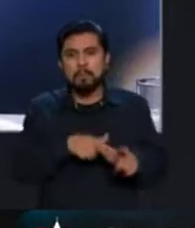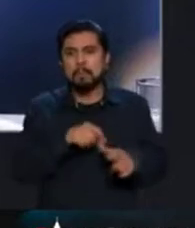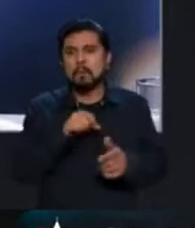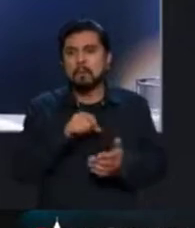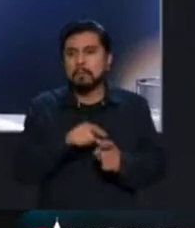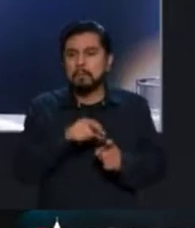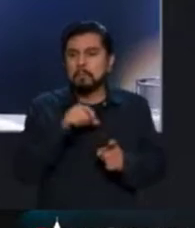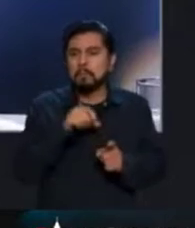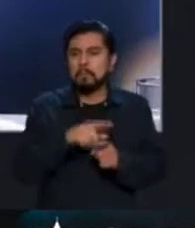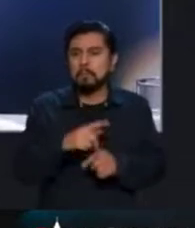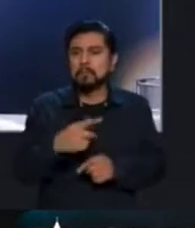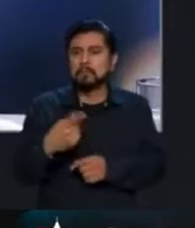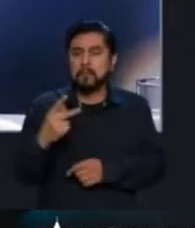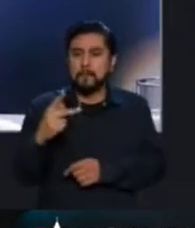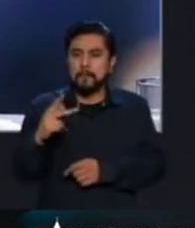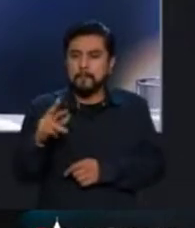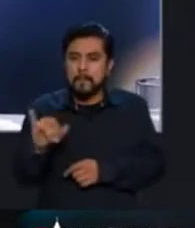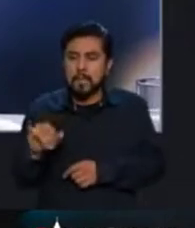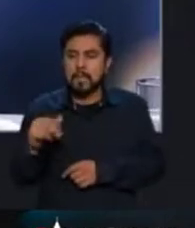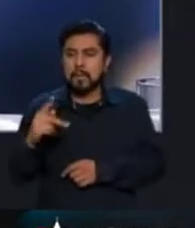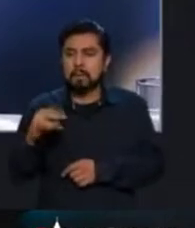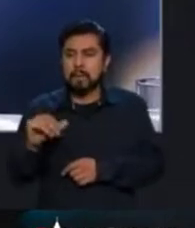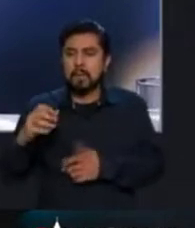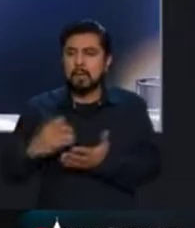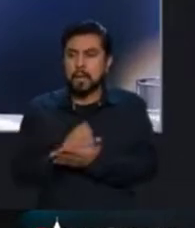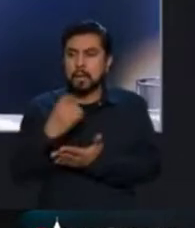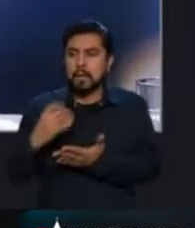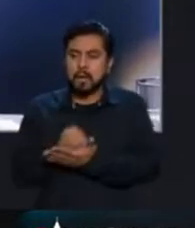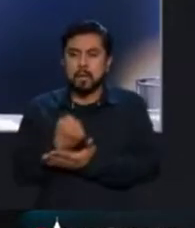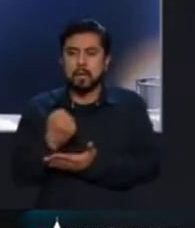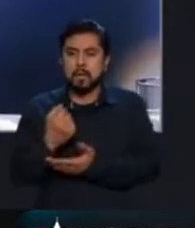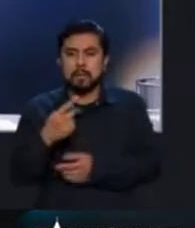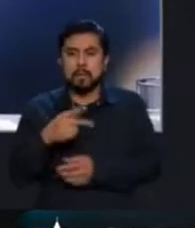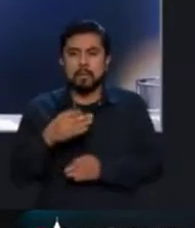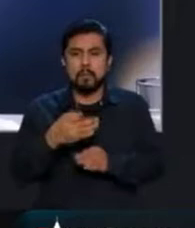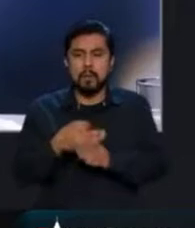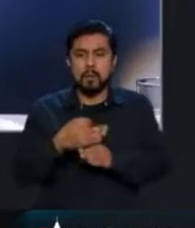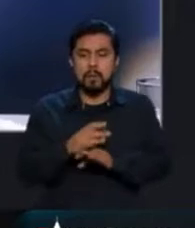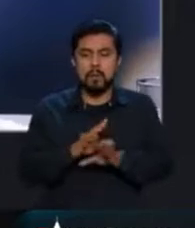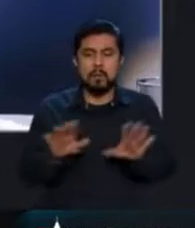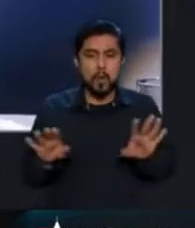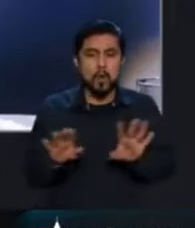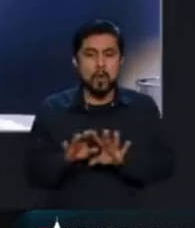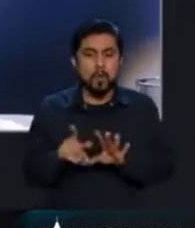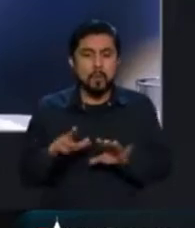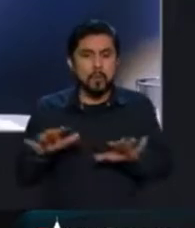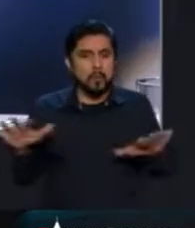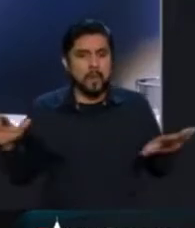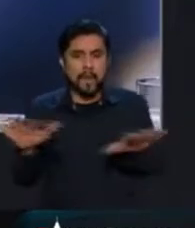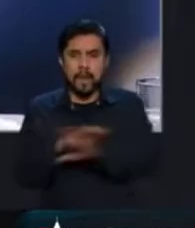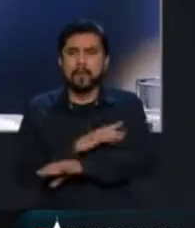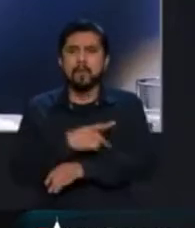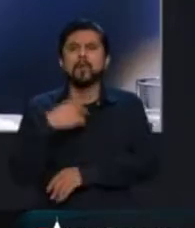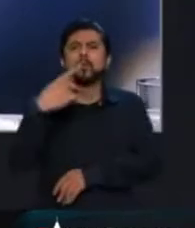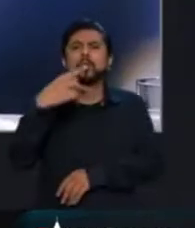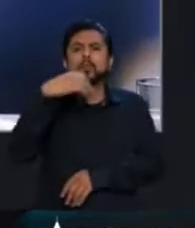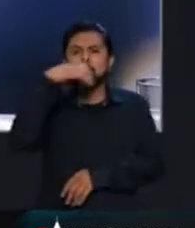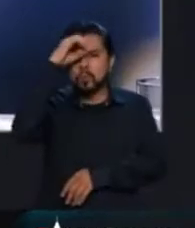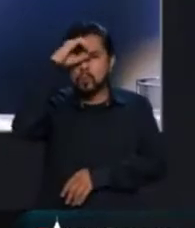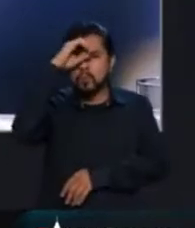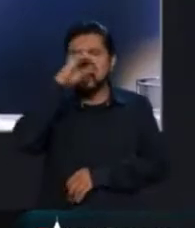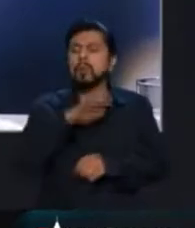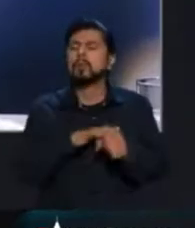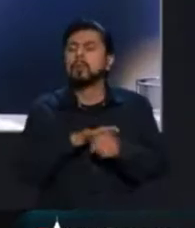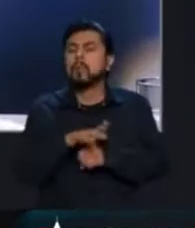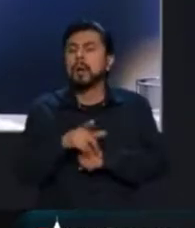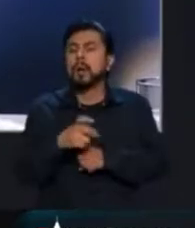a cambiar de partido a través de lo que se sabe de la intención de voto previo a la jornada. ¿Tú cómo ves este asunto y cómo ves esta